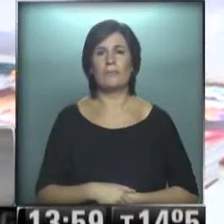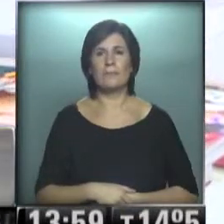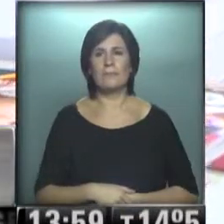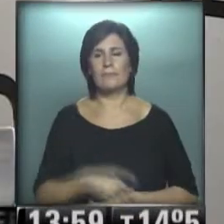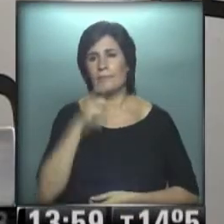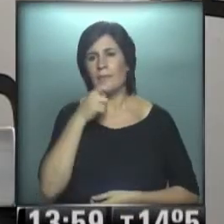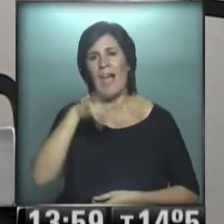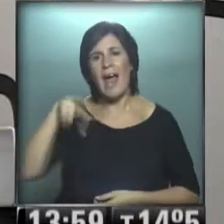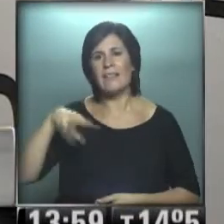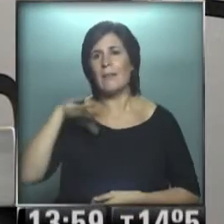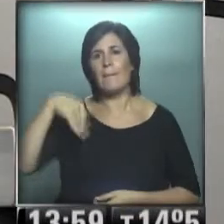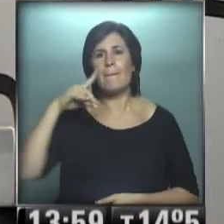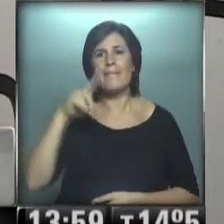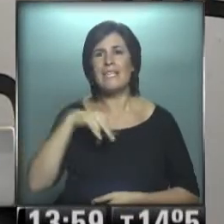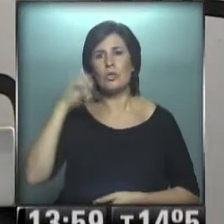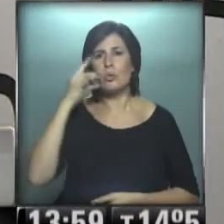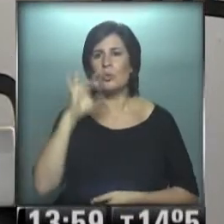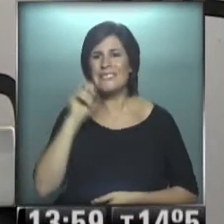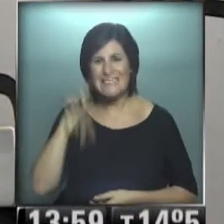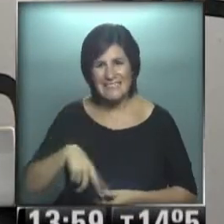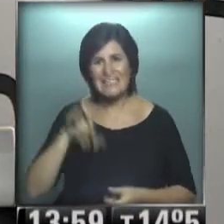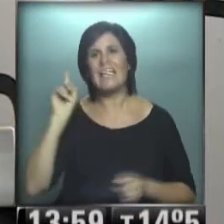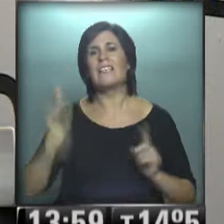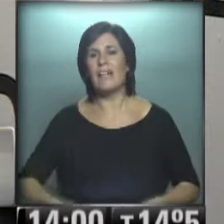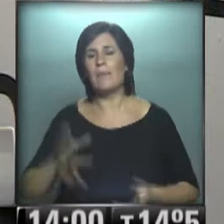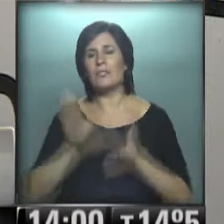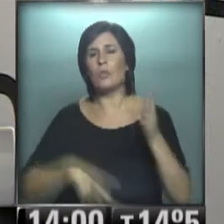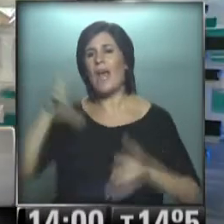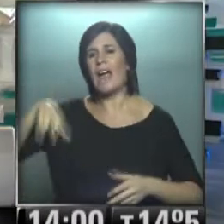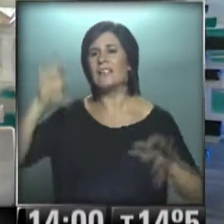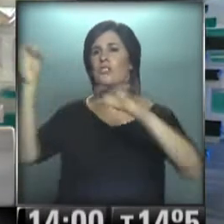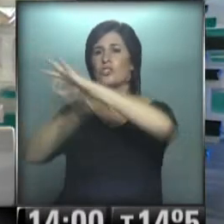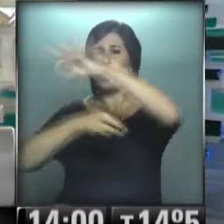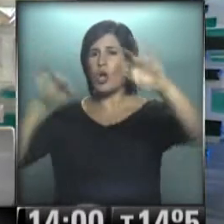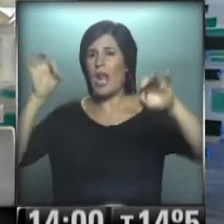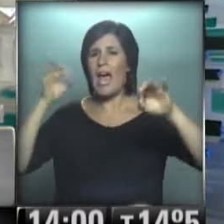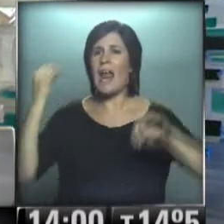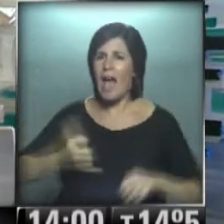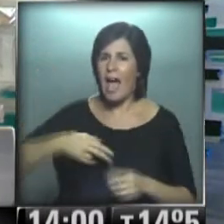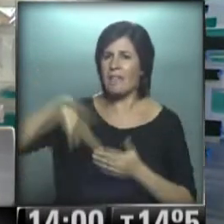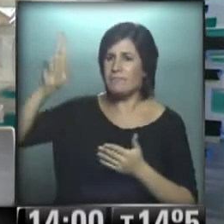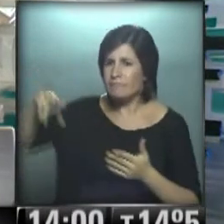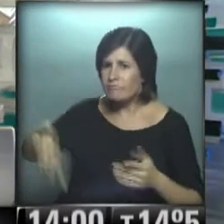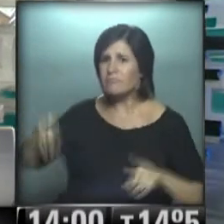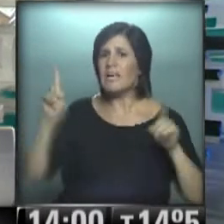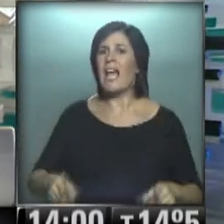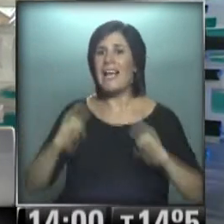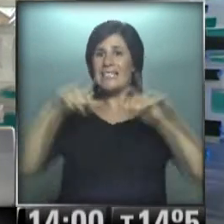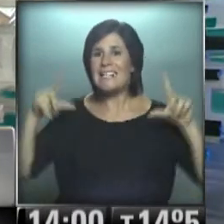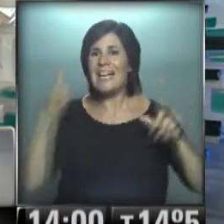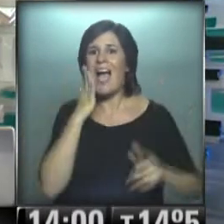con el universo de Azul Solar. Hay máscaras, hay obras, hay acuarelas, por supuesto, hay autorretratos,